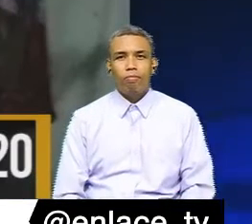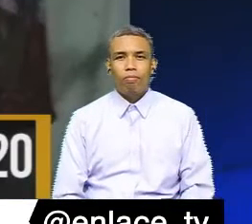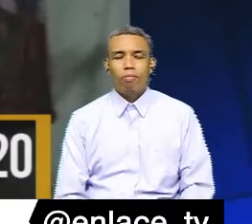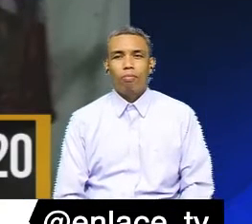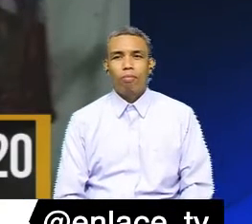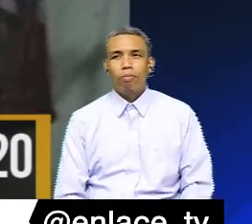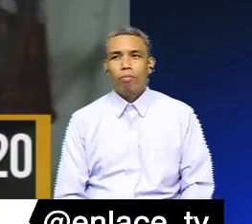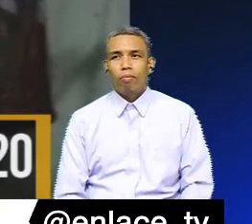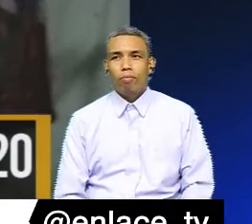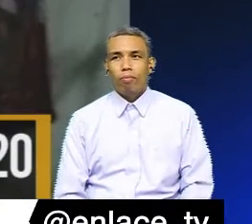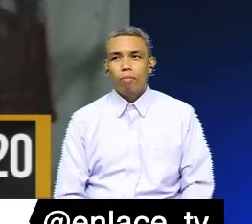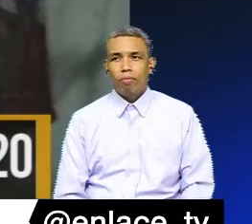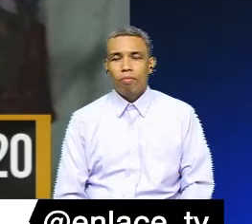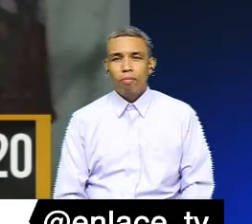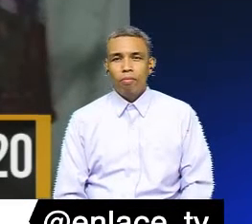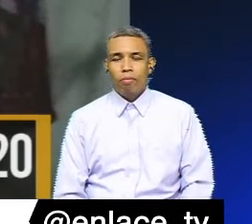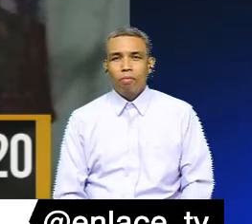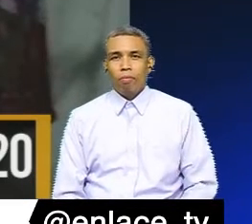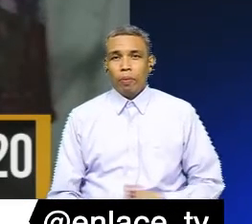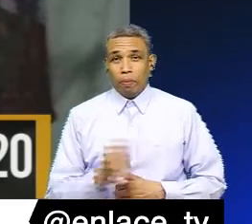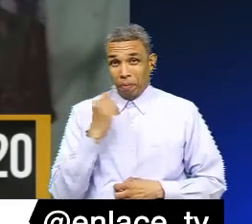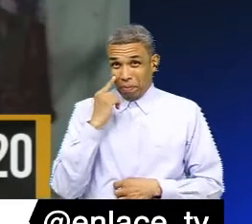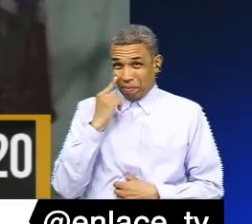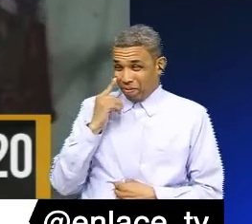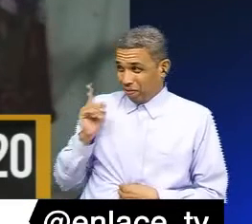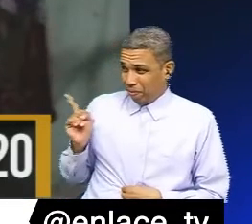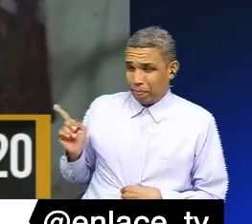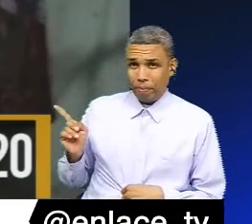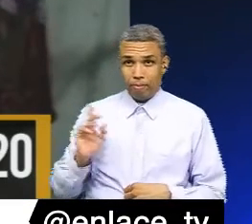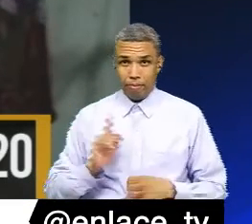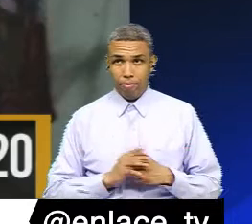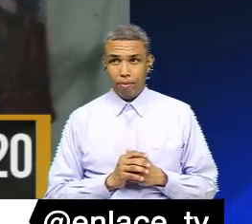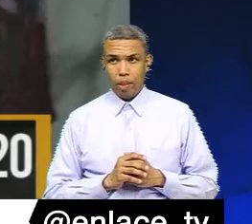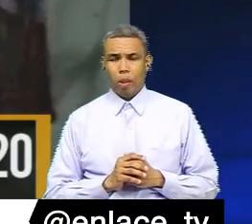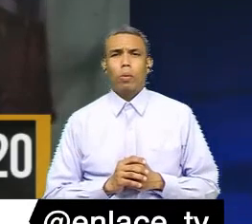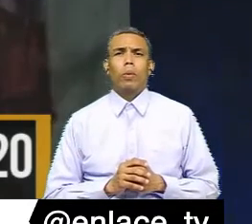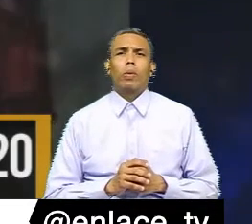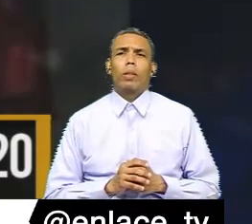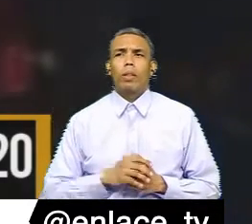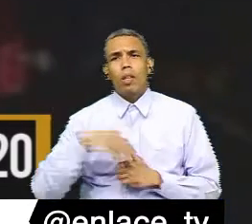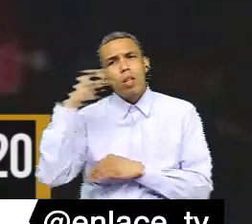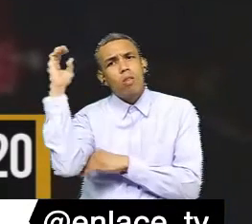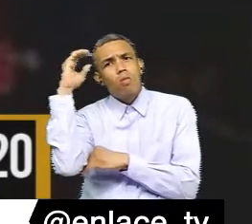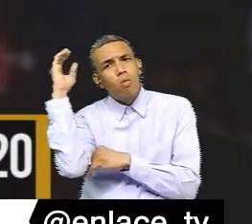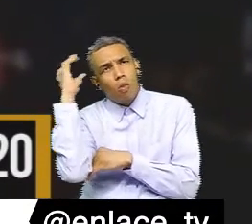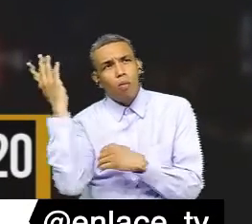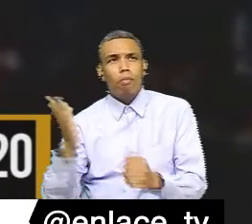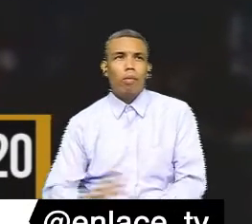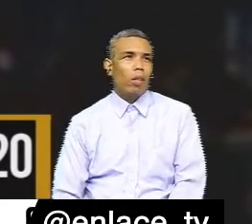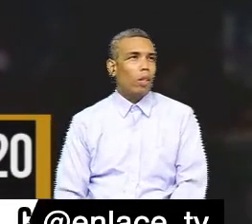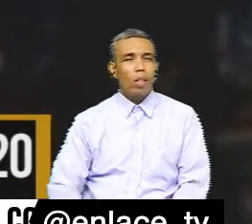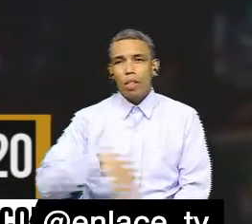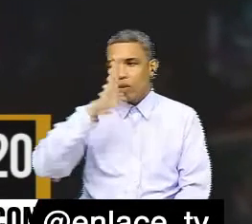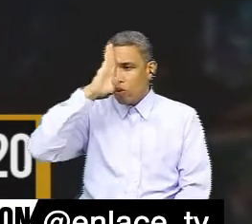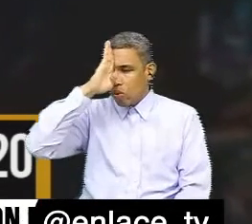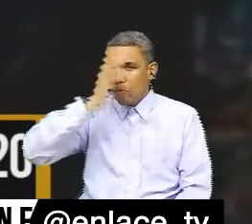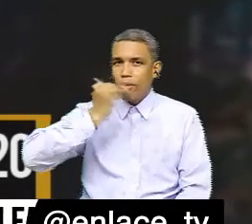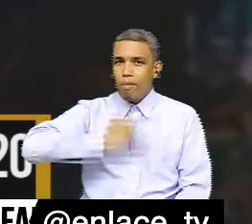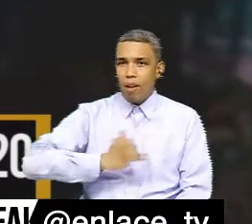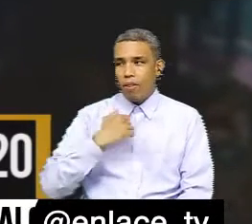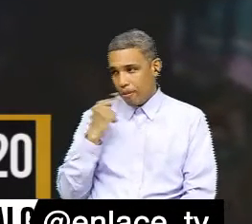y esto ha sido catalogado por nuestro reportero ciudadano como una colombiana da y no es para menos asegura quien toma la fotografía